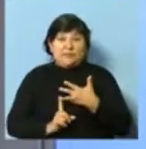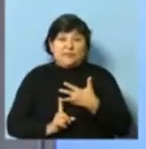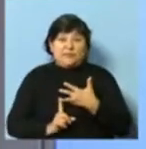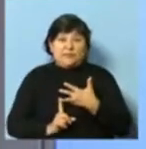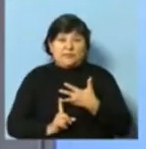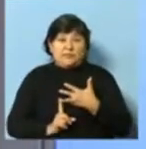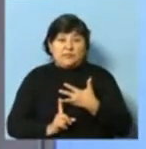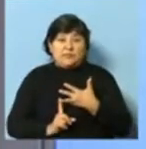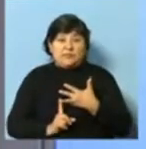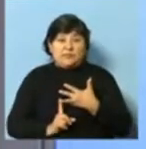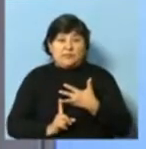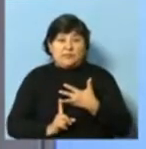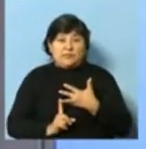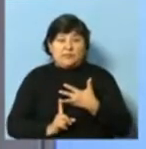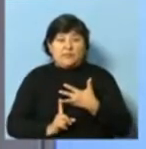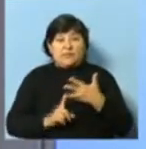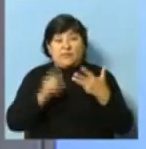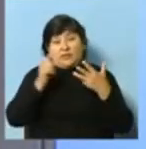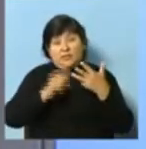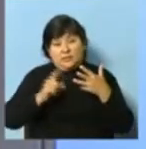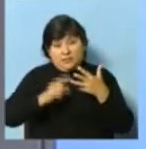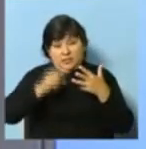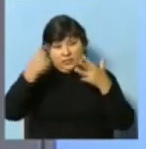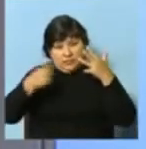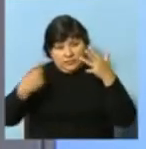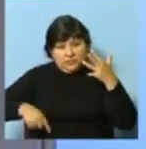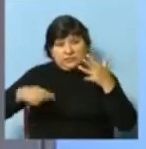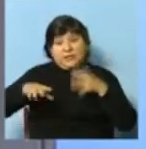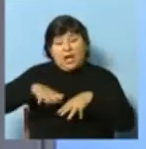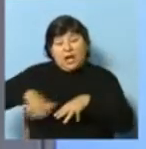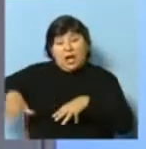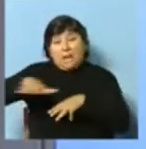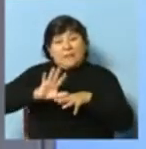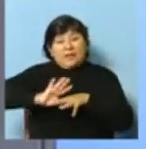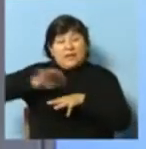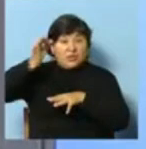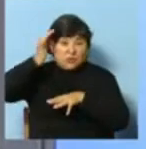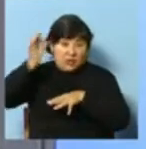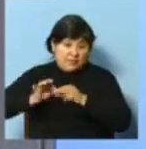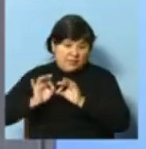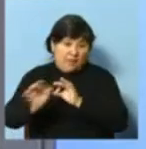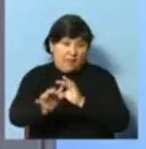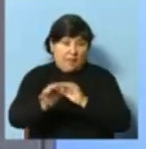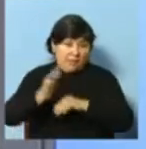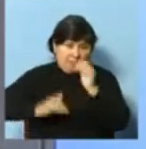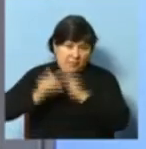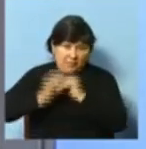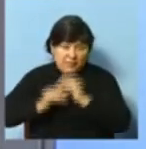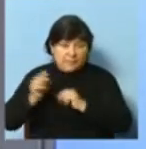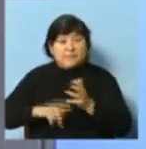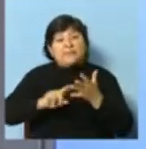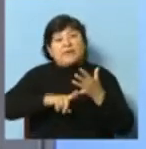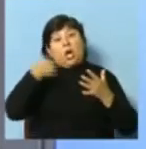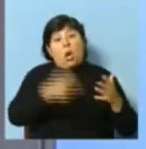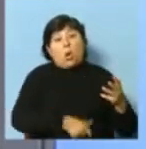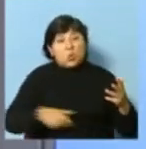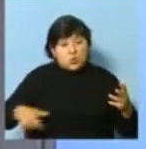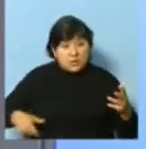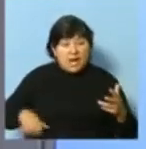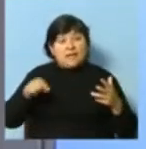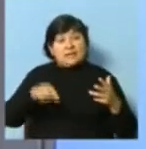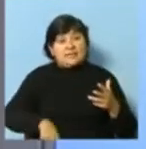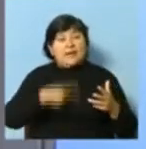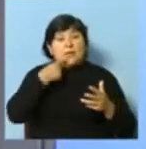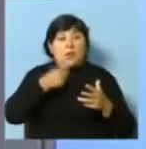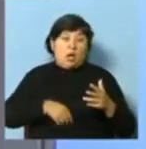y varias en ciudad de nieva en cuya ya hemos estado pavimentando la